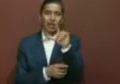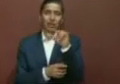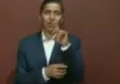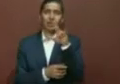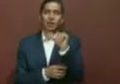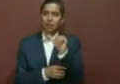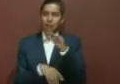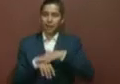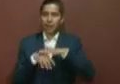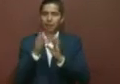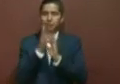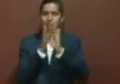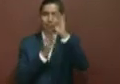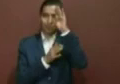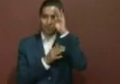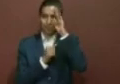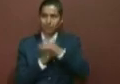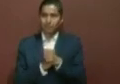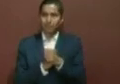incrementar.